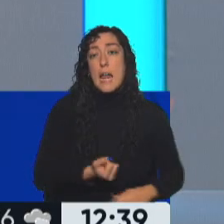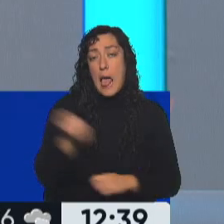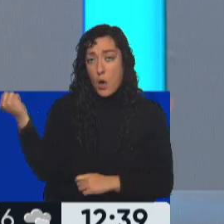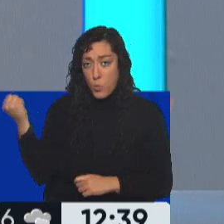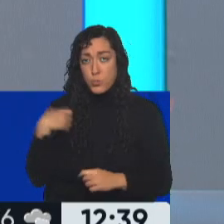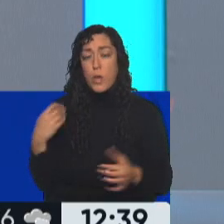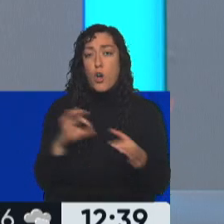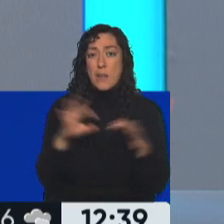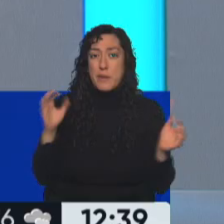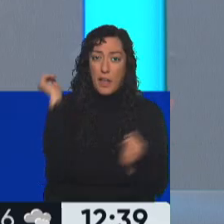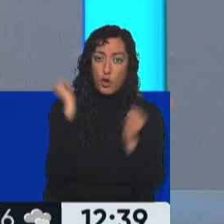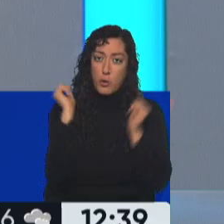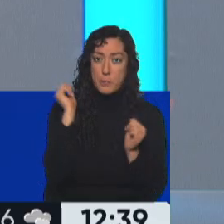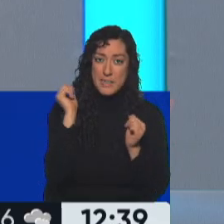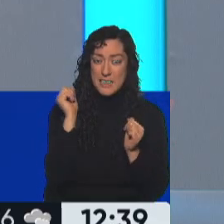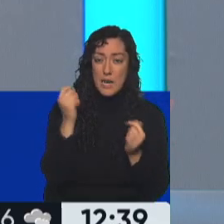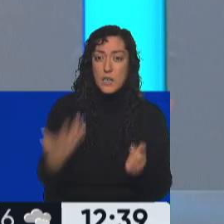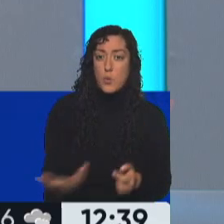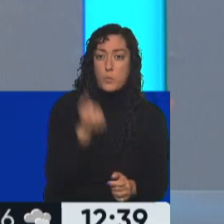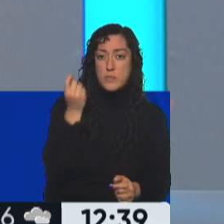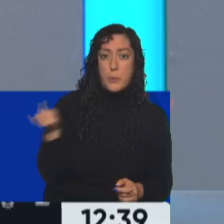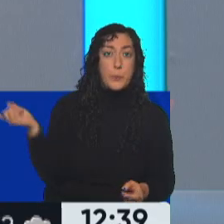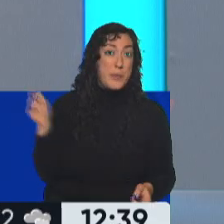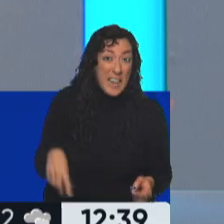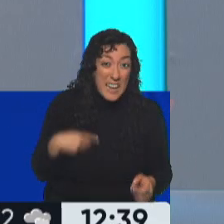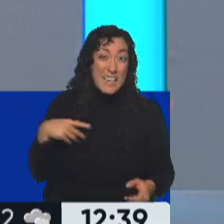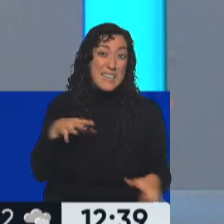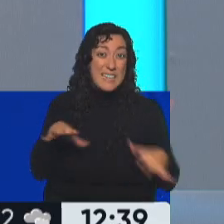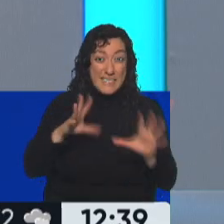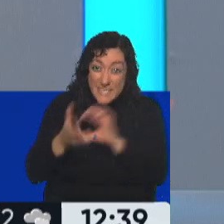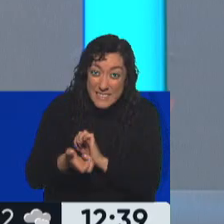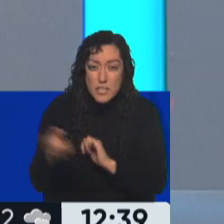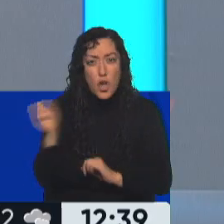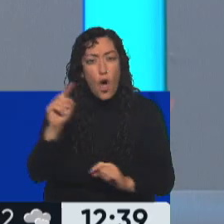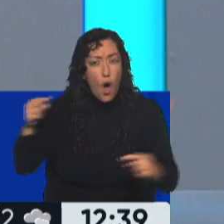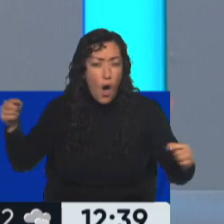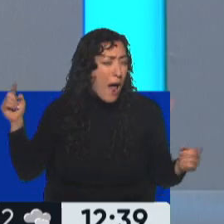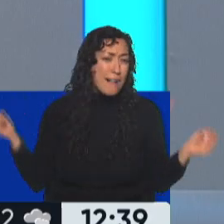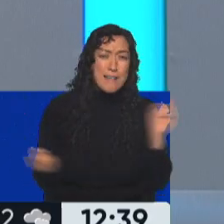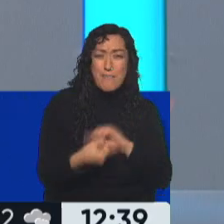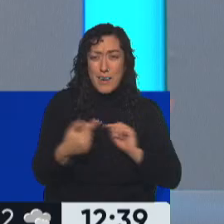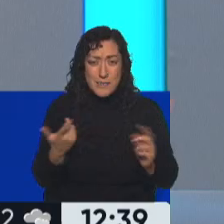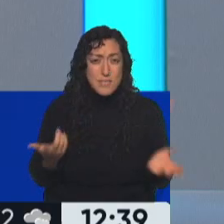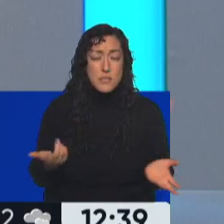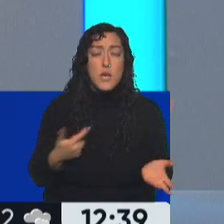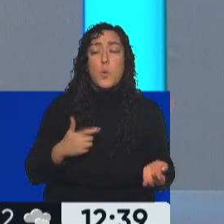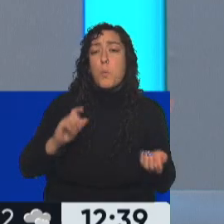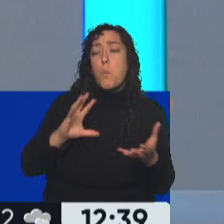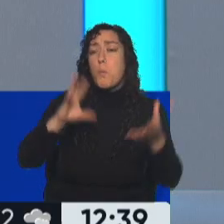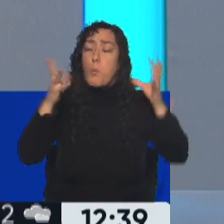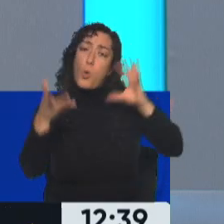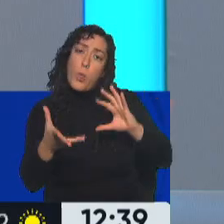de las libertades económicas va a generar crisis. No, es todo lo contrario. De hecho, la pregunta es, el modelo